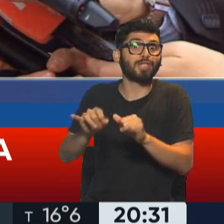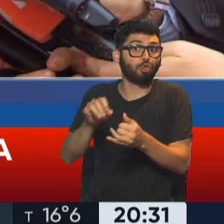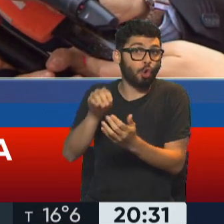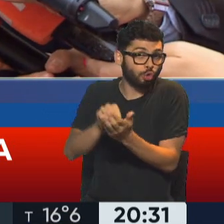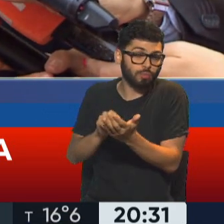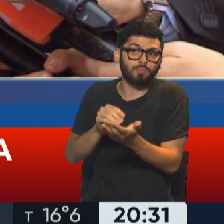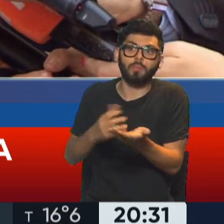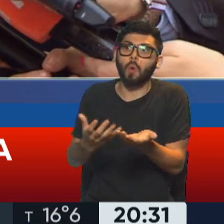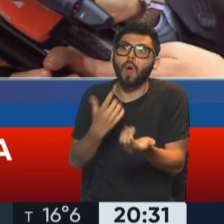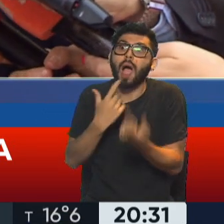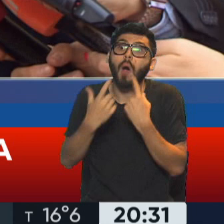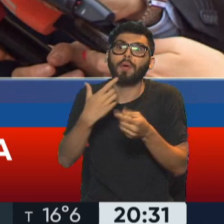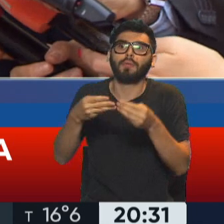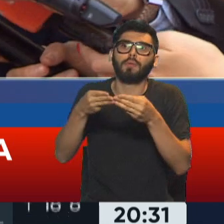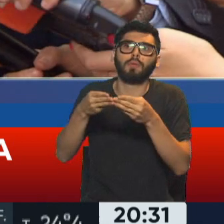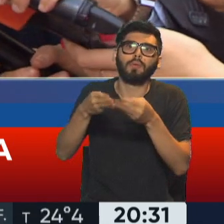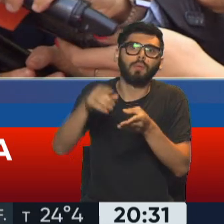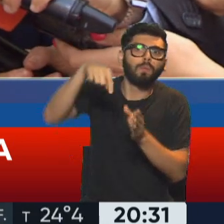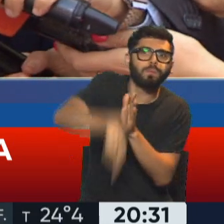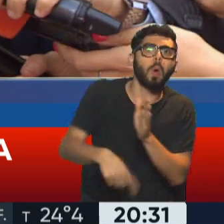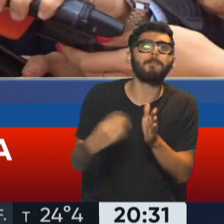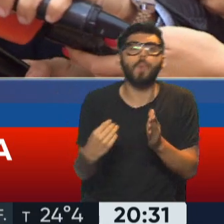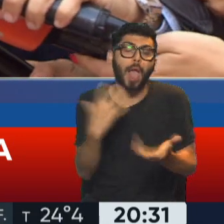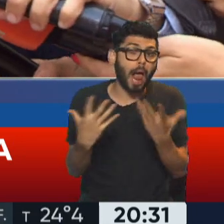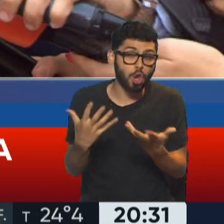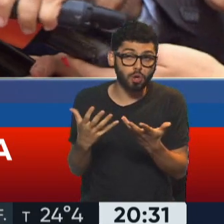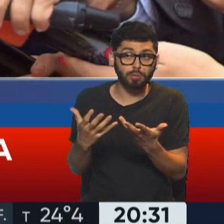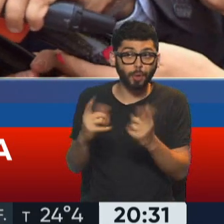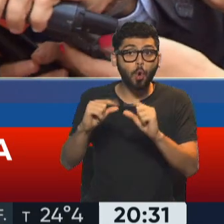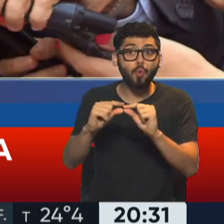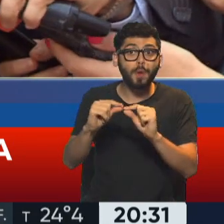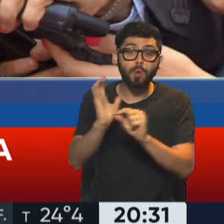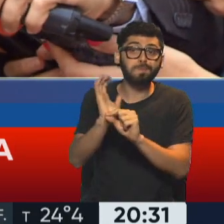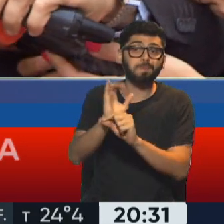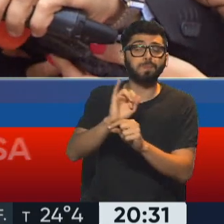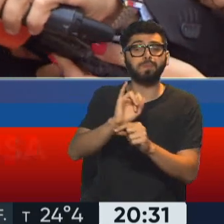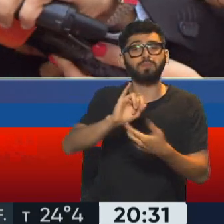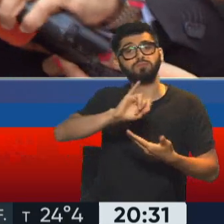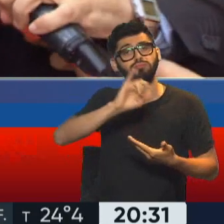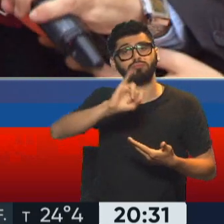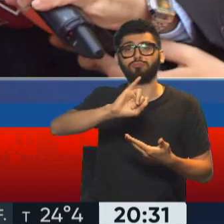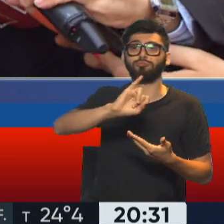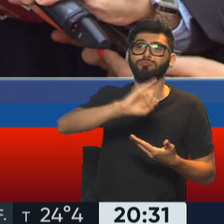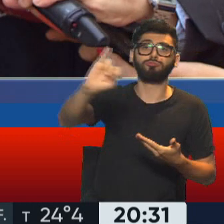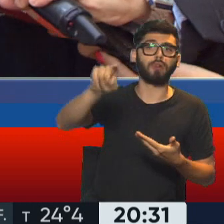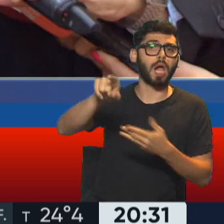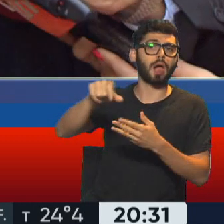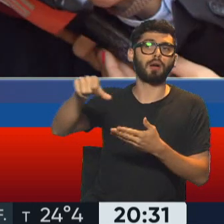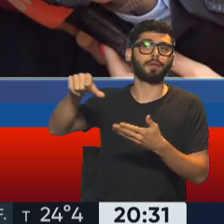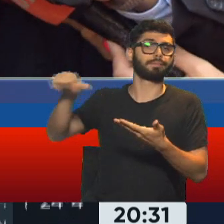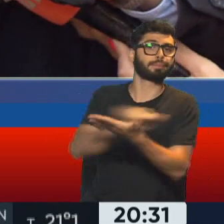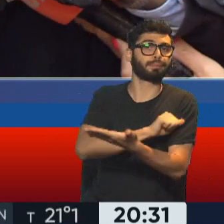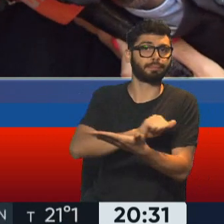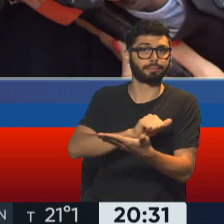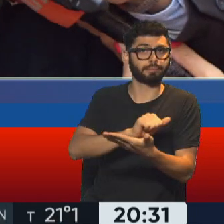submarino, por qué estaba hundido en el fondo del océano. Bueno, esas líneas fueron dadas de baja y esto quedó reconocido hoy